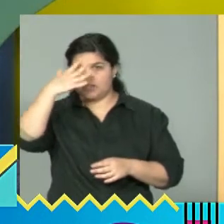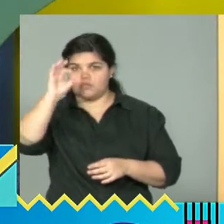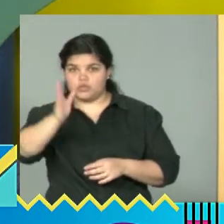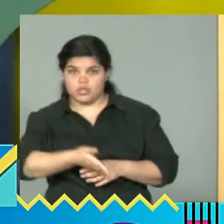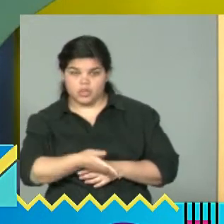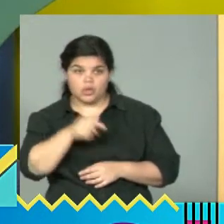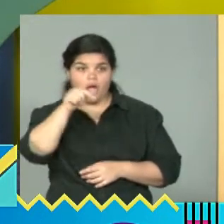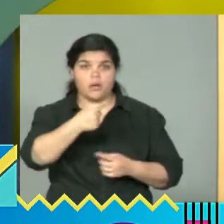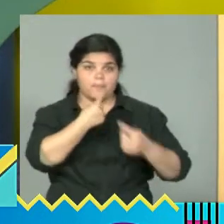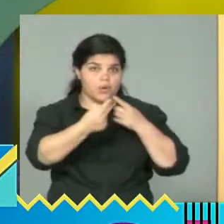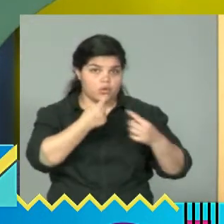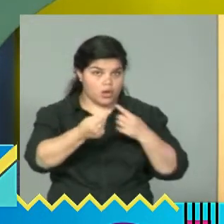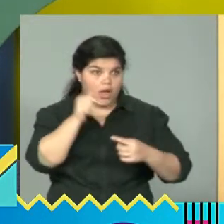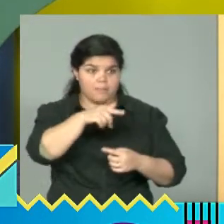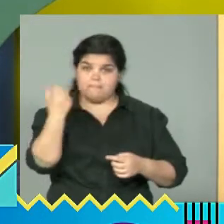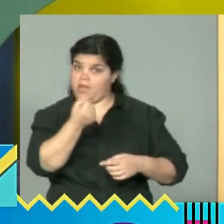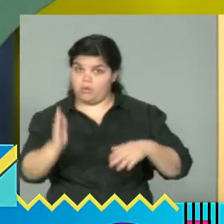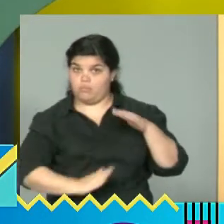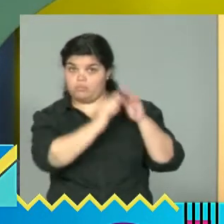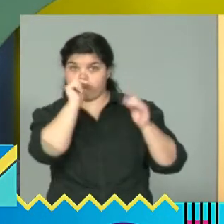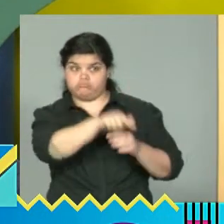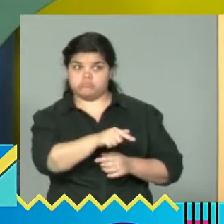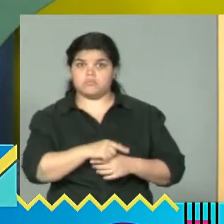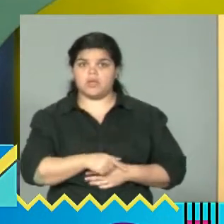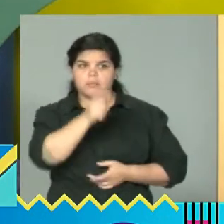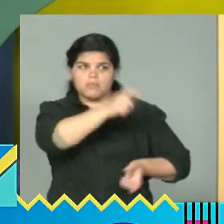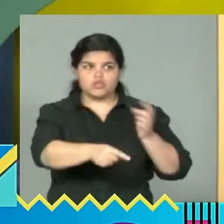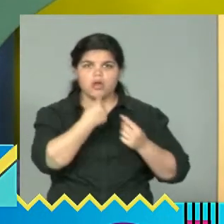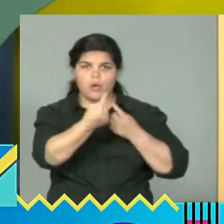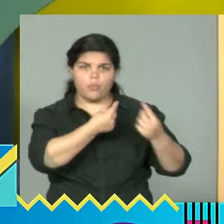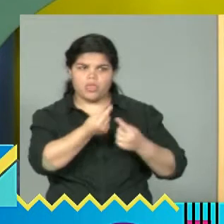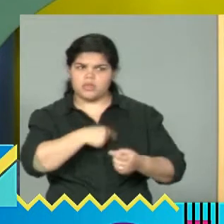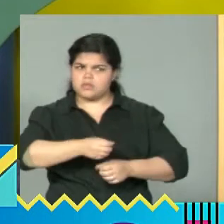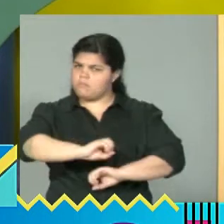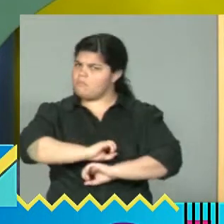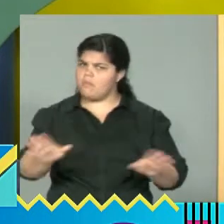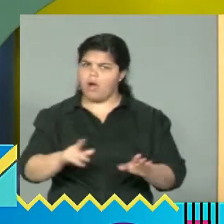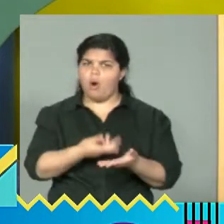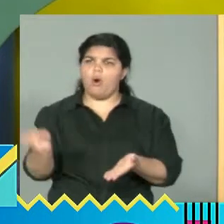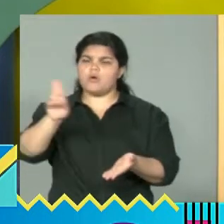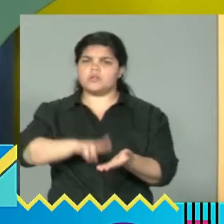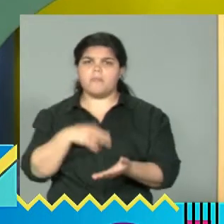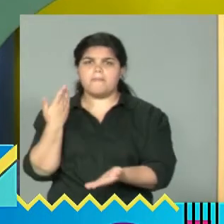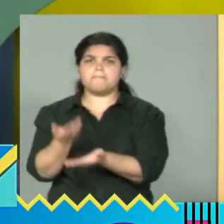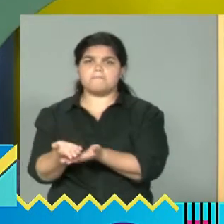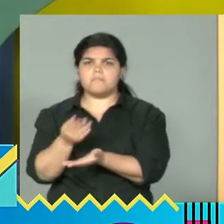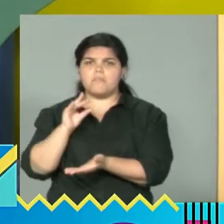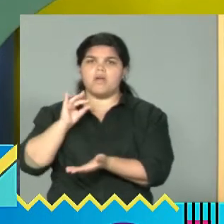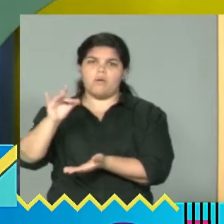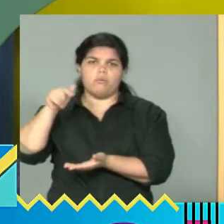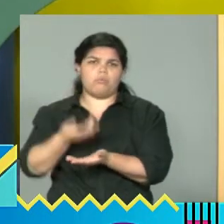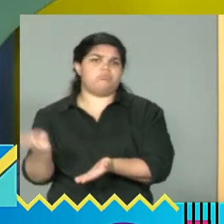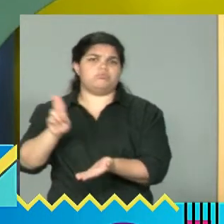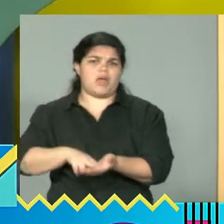encuestas de las principales consultoras, veía con malos ojos la vuelta del FMI. Pero yo quiero puntualizar también en esto